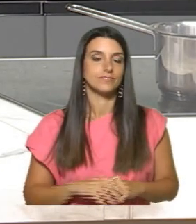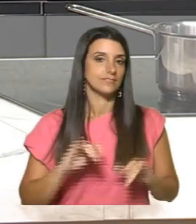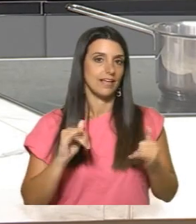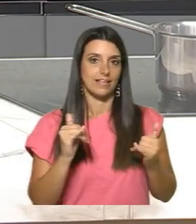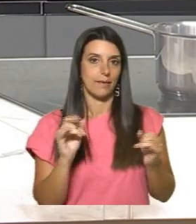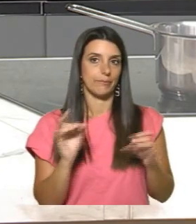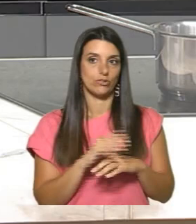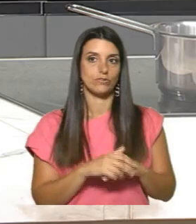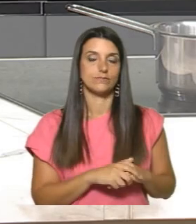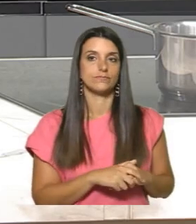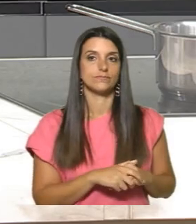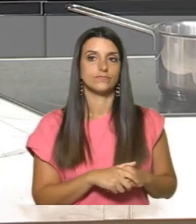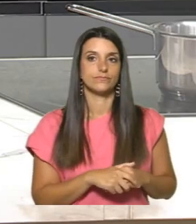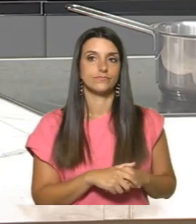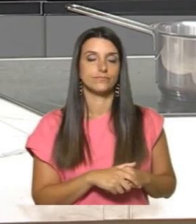tenés.